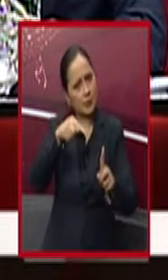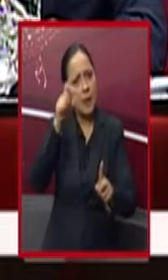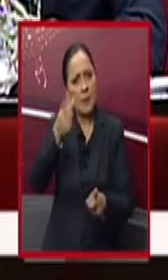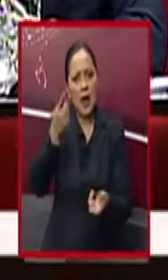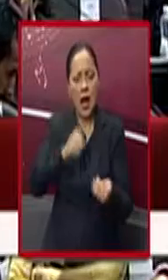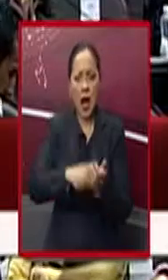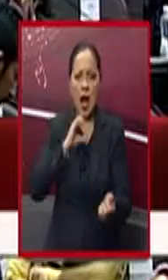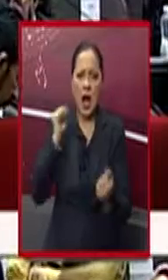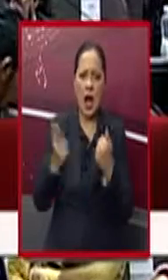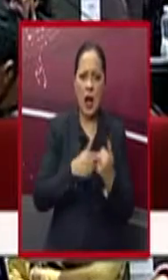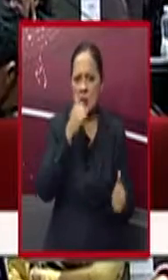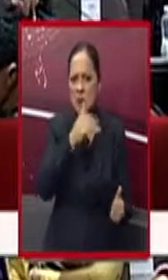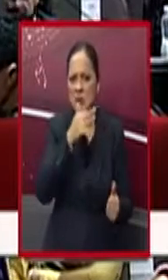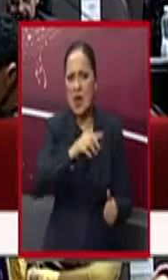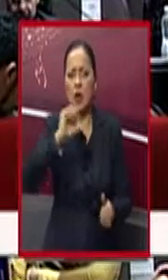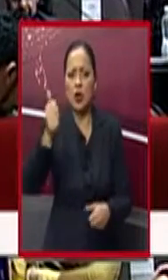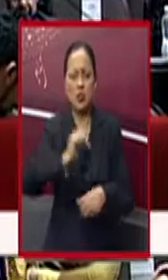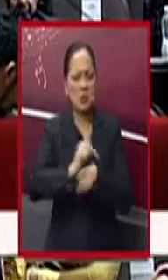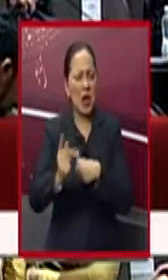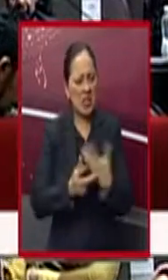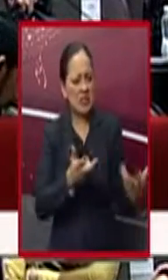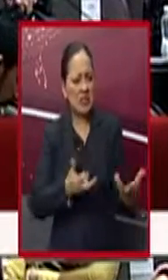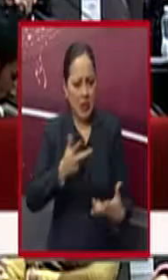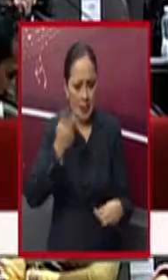han vertido en contra de mexicanos en el extranjero.